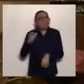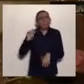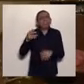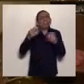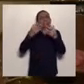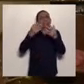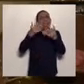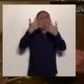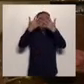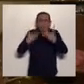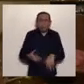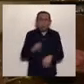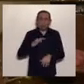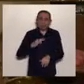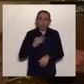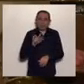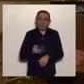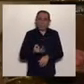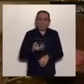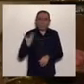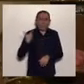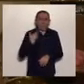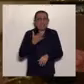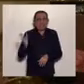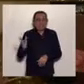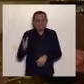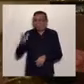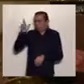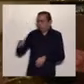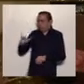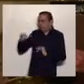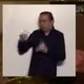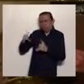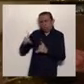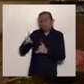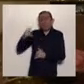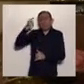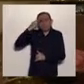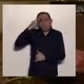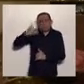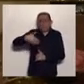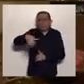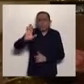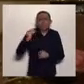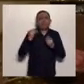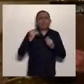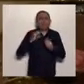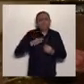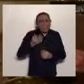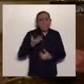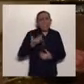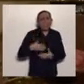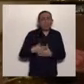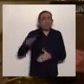llamamos el proyecto de vida. Generalmente cuando uno es joven se empieza a plantear ese proyecto de vida